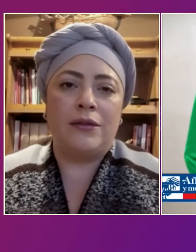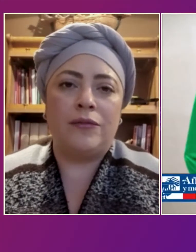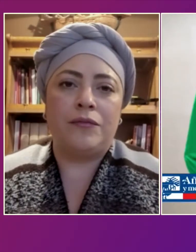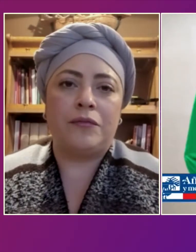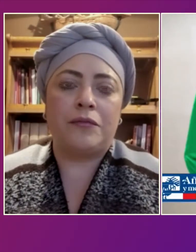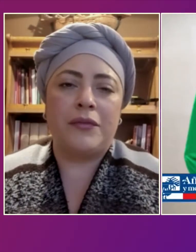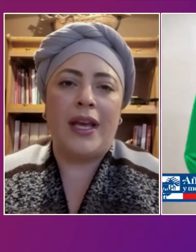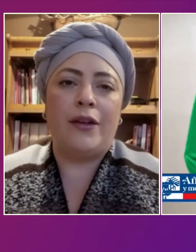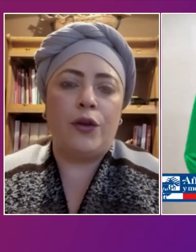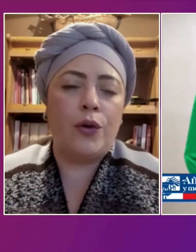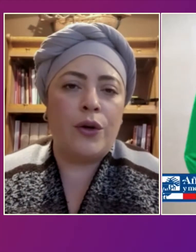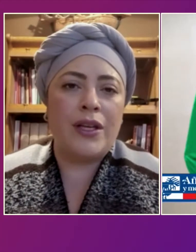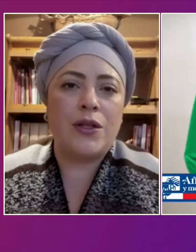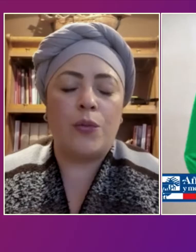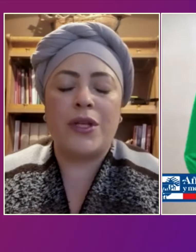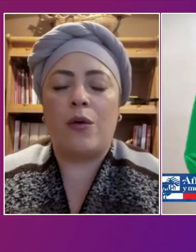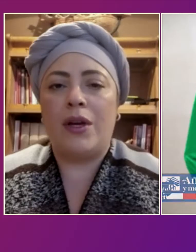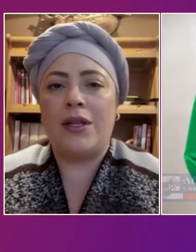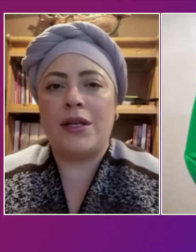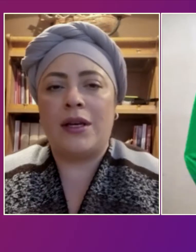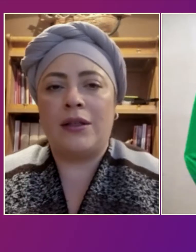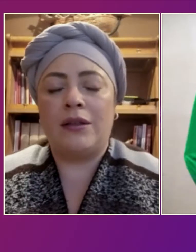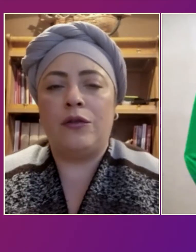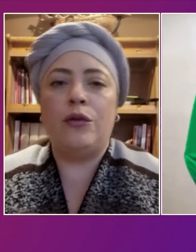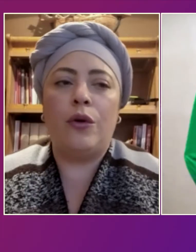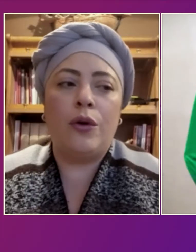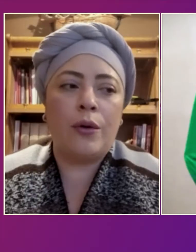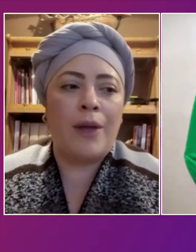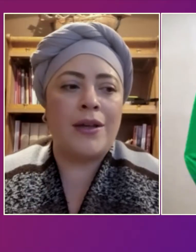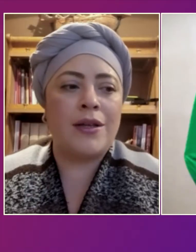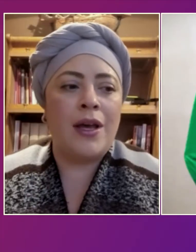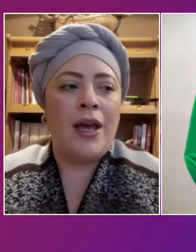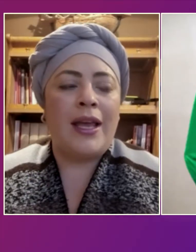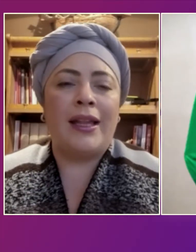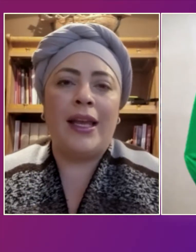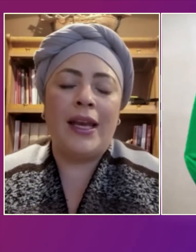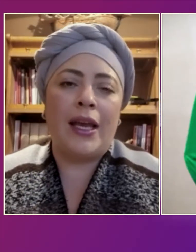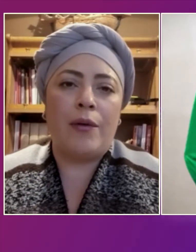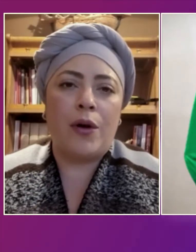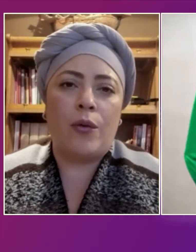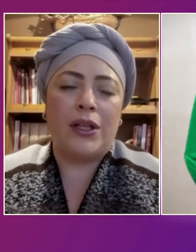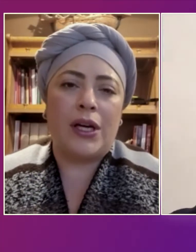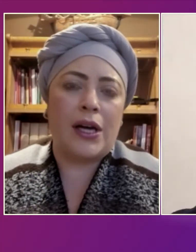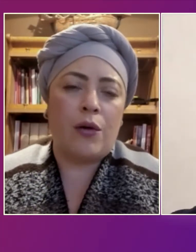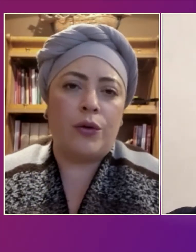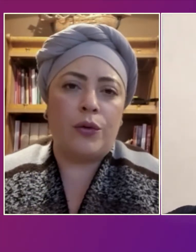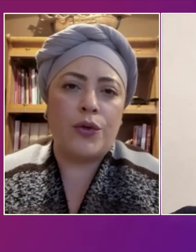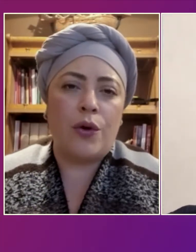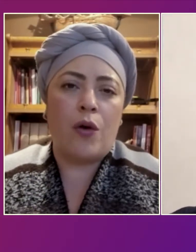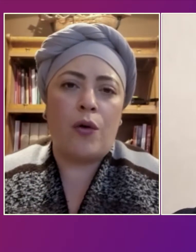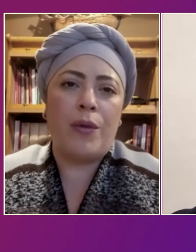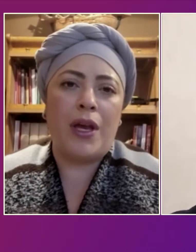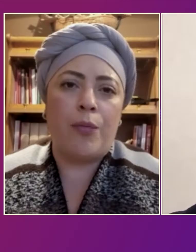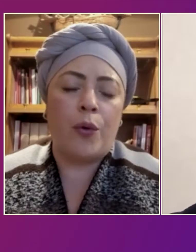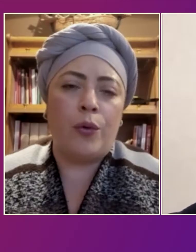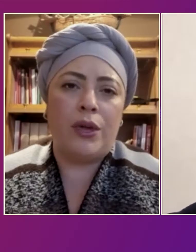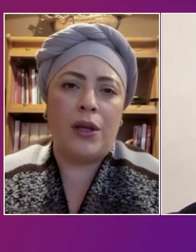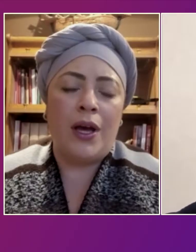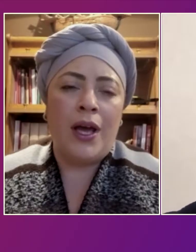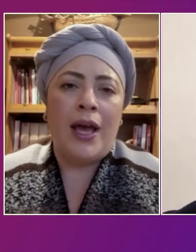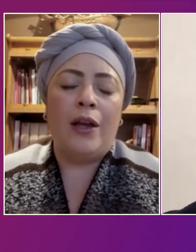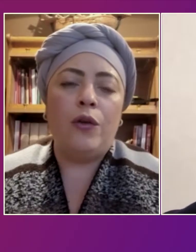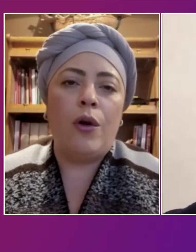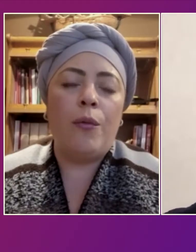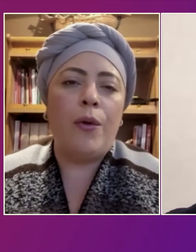obstaculizan gestiones, se obstaculizan normas que tienen que ver con nuestra reconstrucción económica y